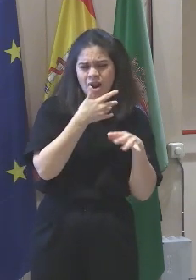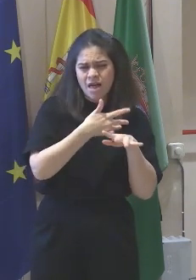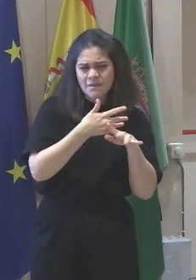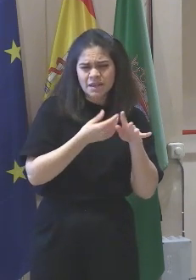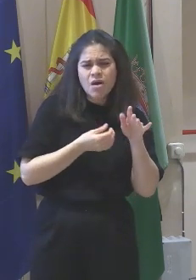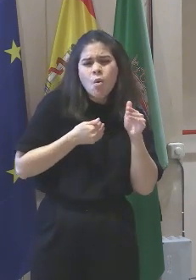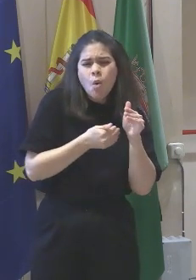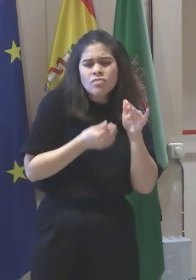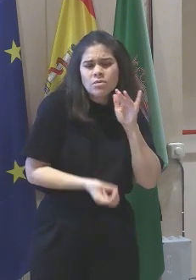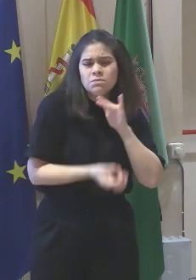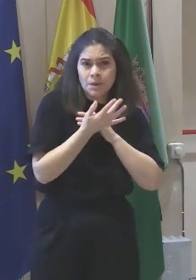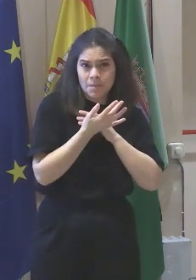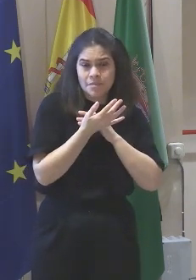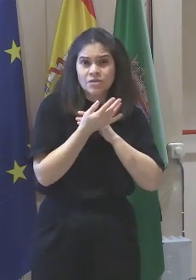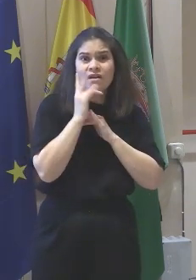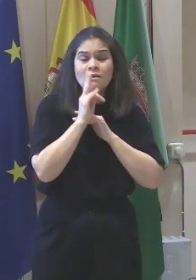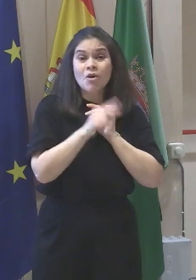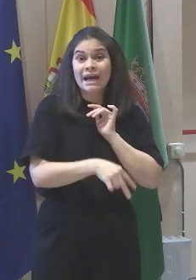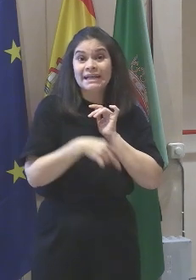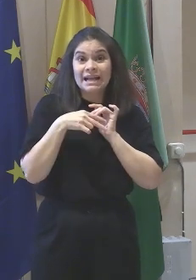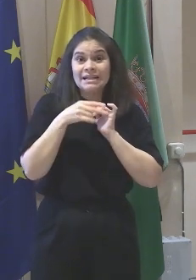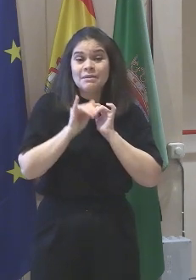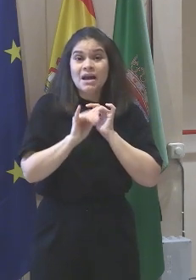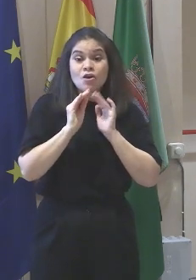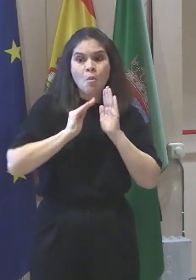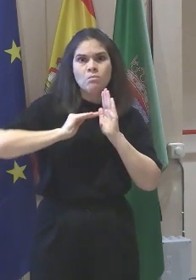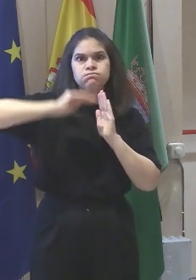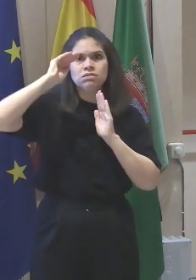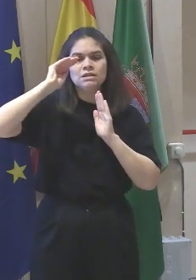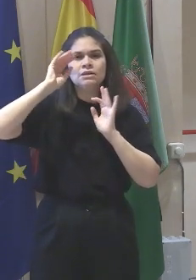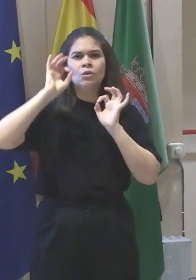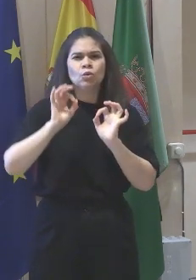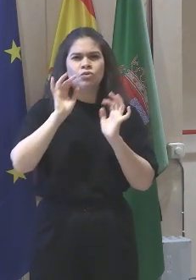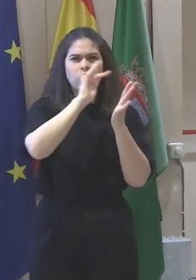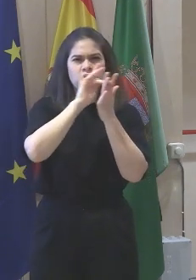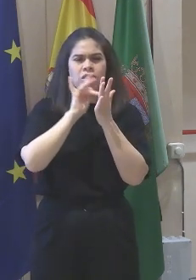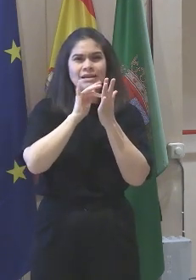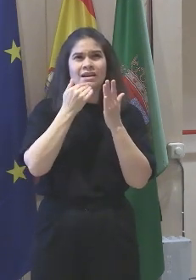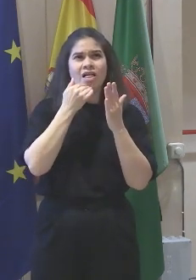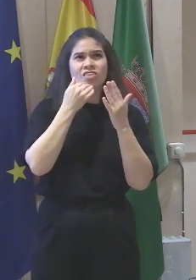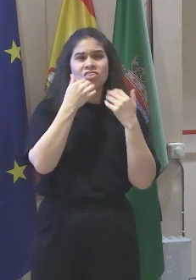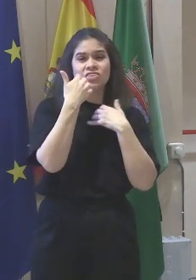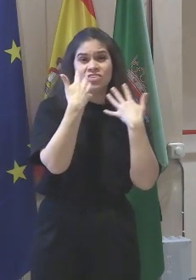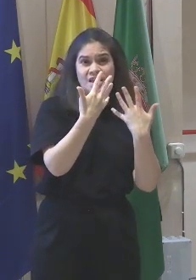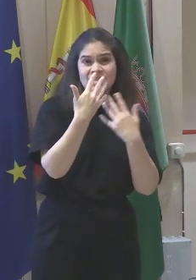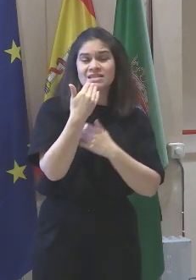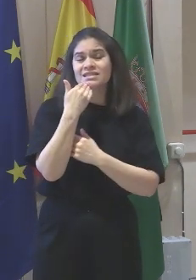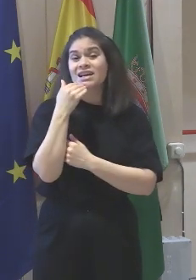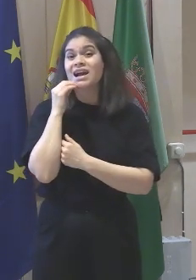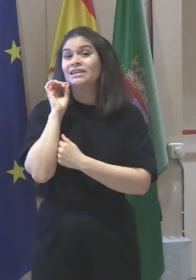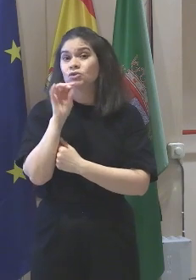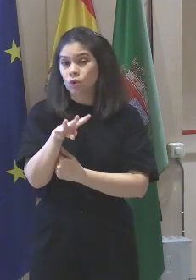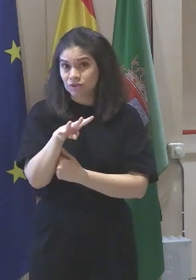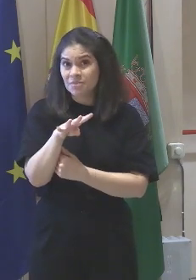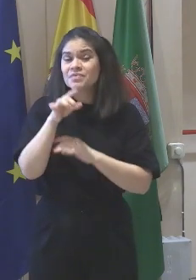Entonces vemos que en general pues hay un pico de incidencia entre los 10 y los 14 años y